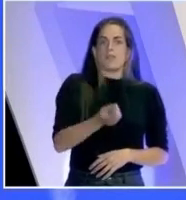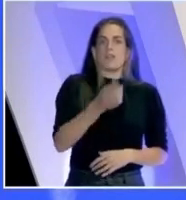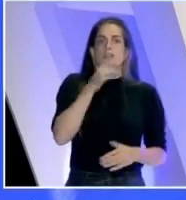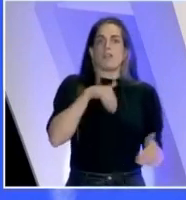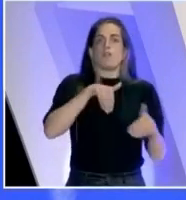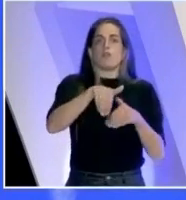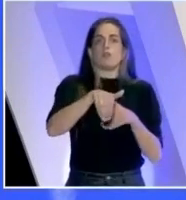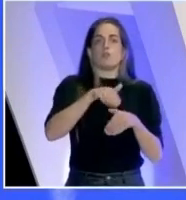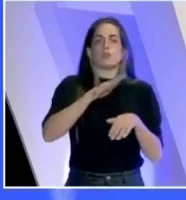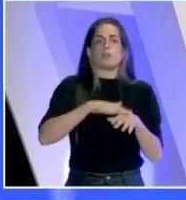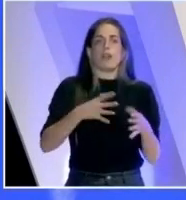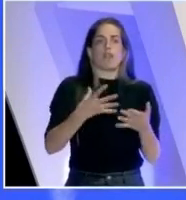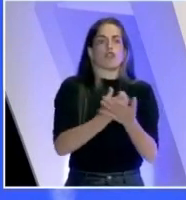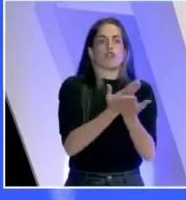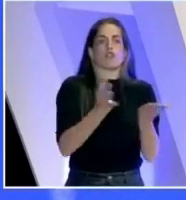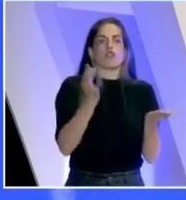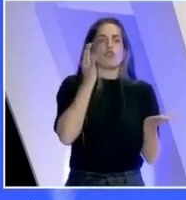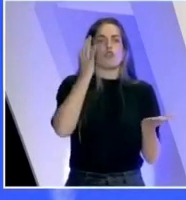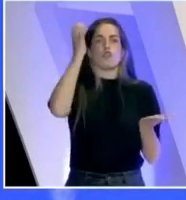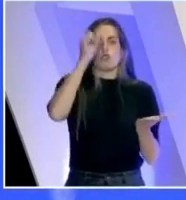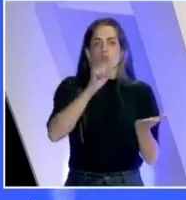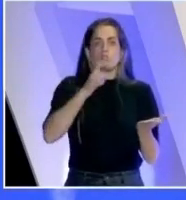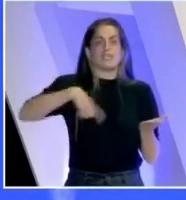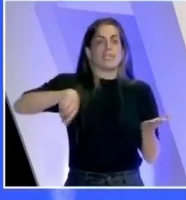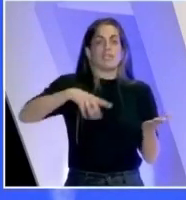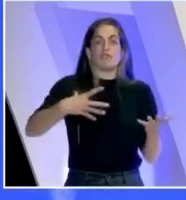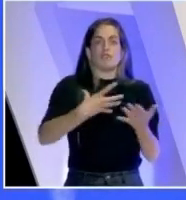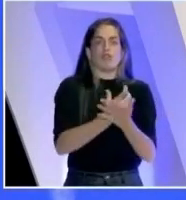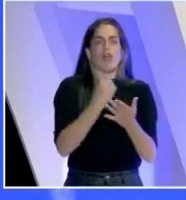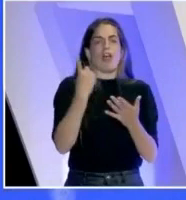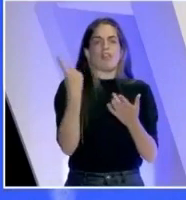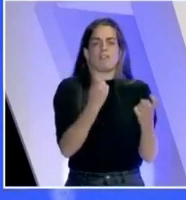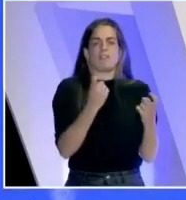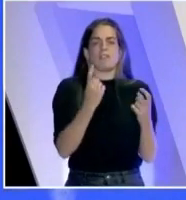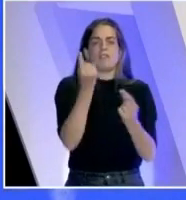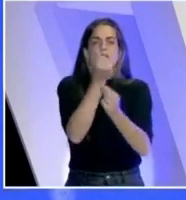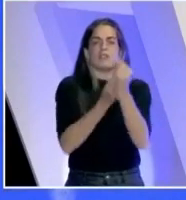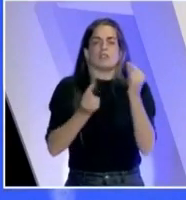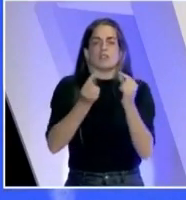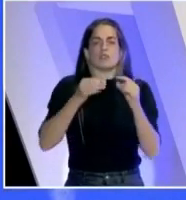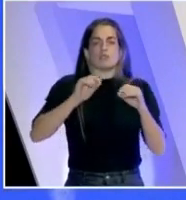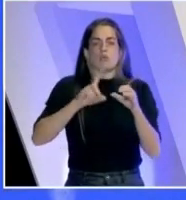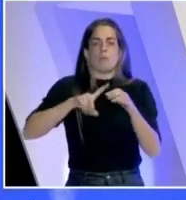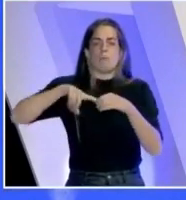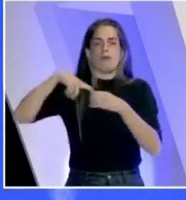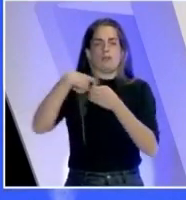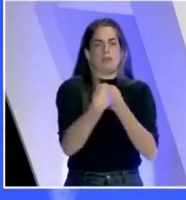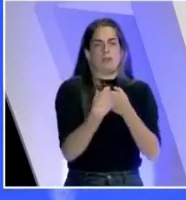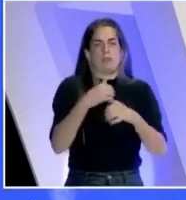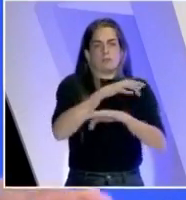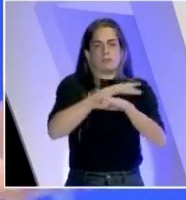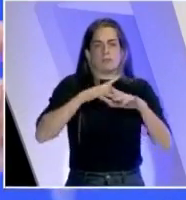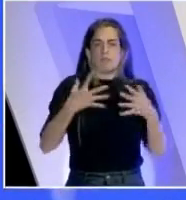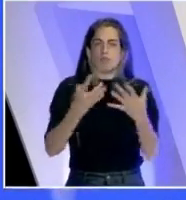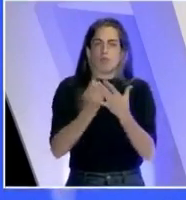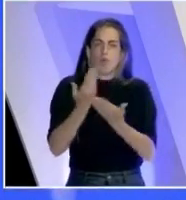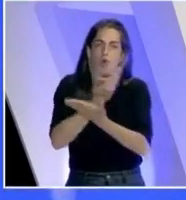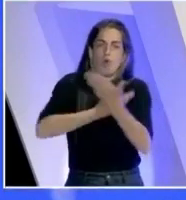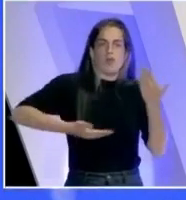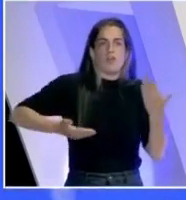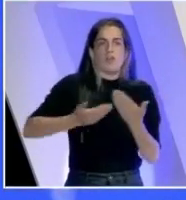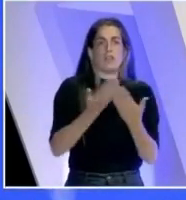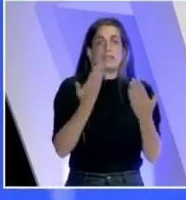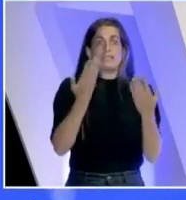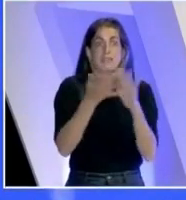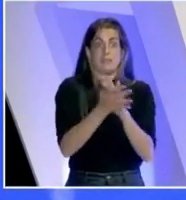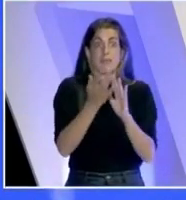de todas, y por tanto todos y todas debemos participar en su diseño. Y por eso lo que presentamos aquí no es la estrategia como